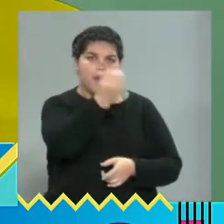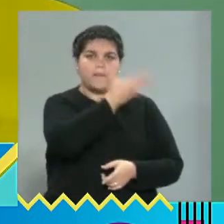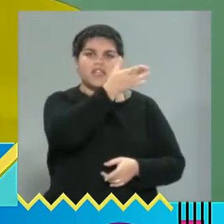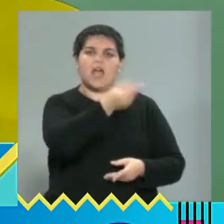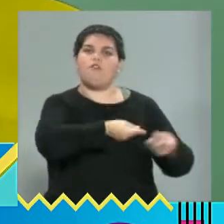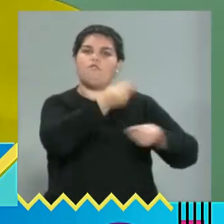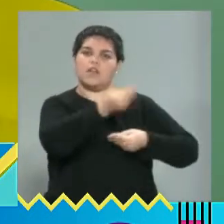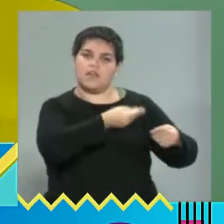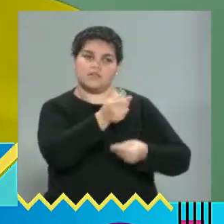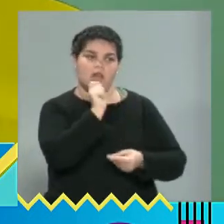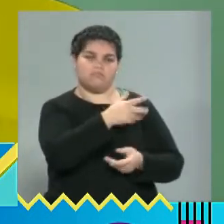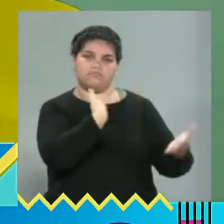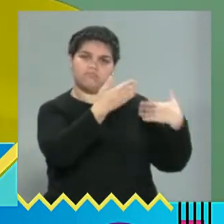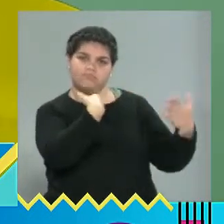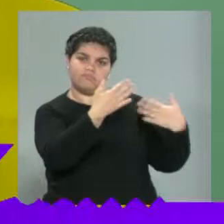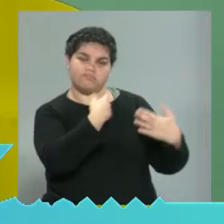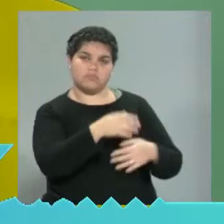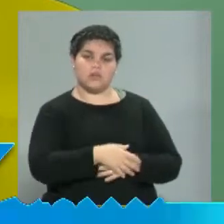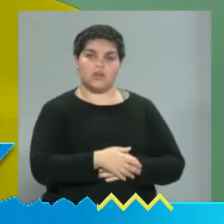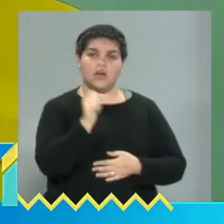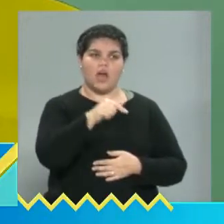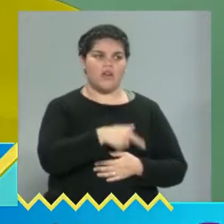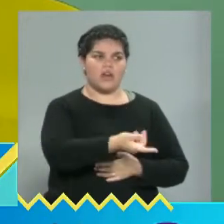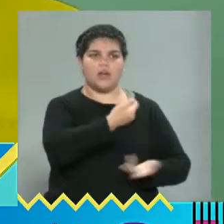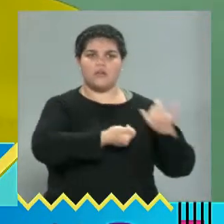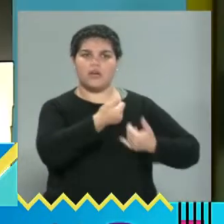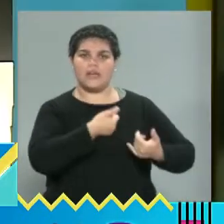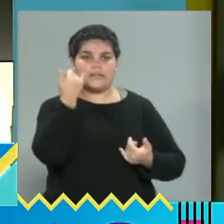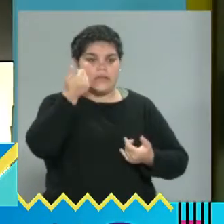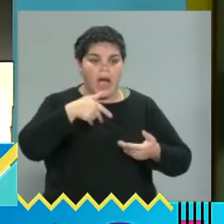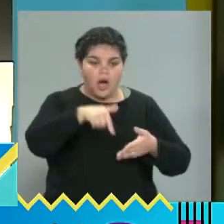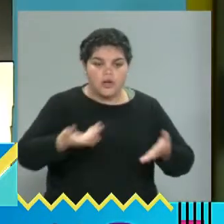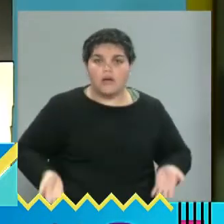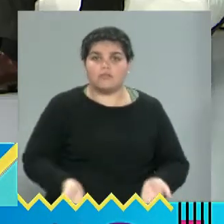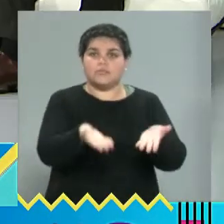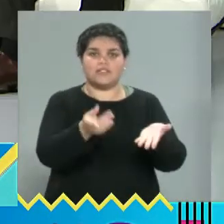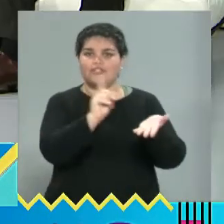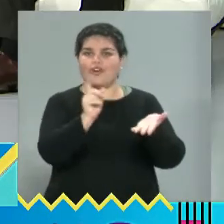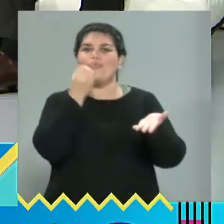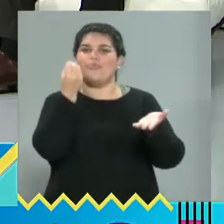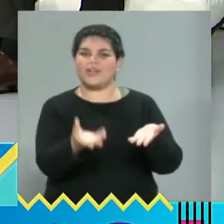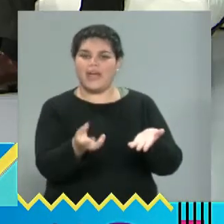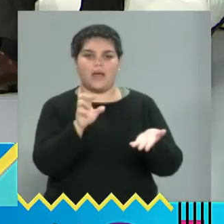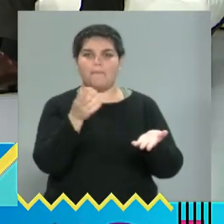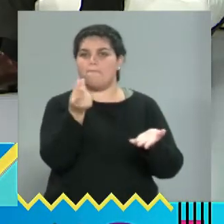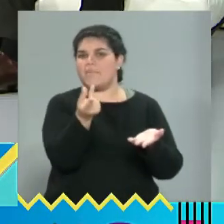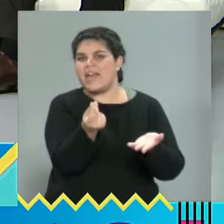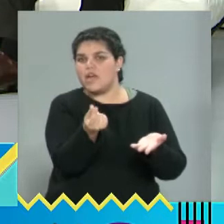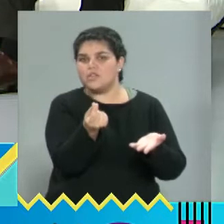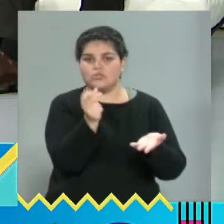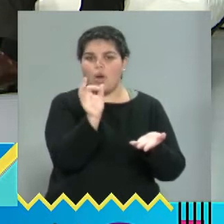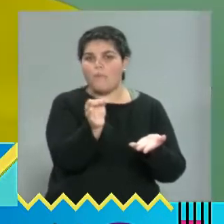decía que justamente ahora no me sirven que me digan que es tiempo de salir porque ya la pérdida en activos en pesos ya se